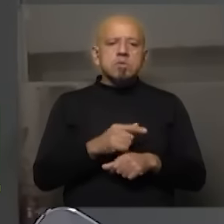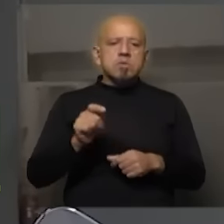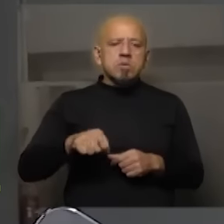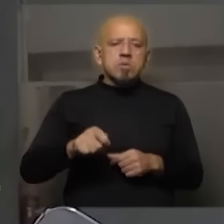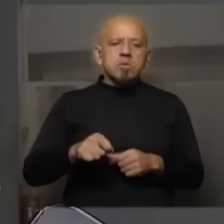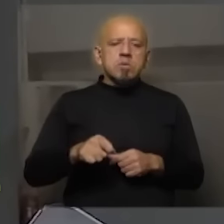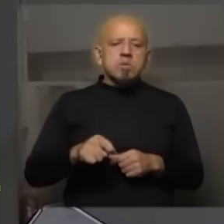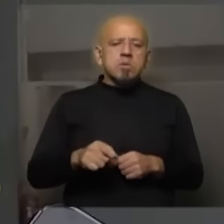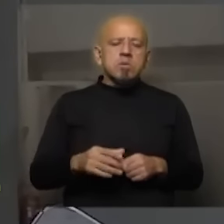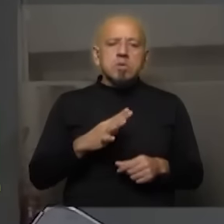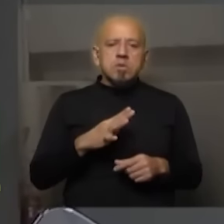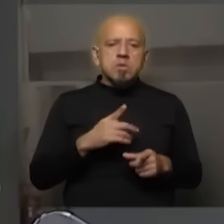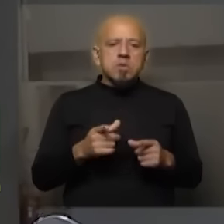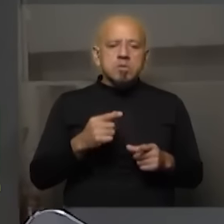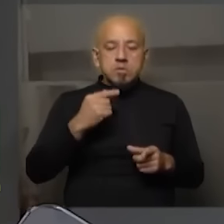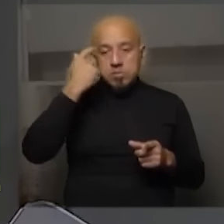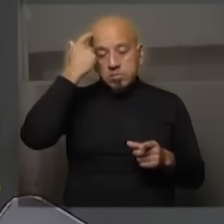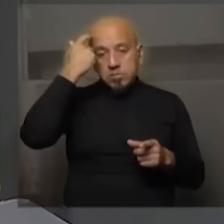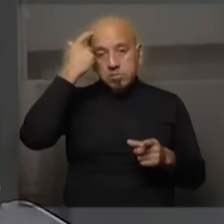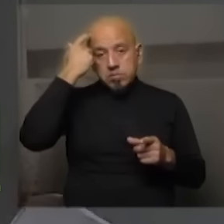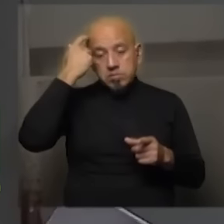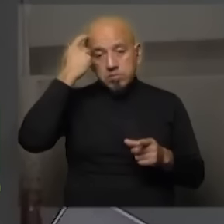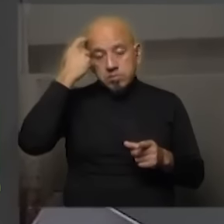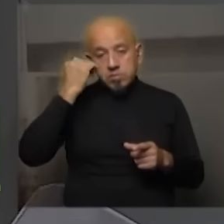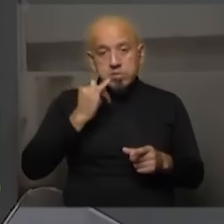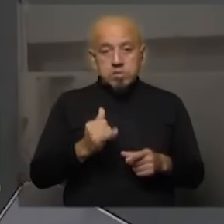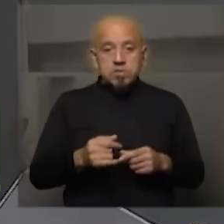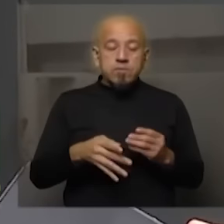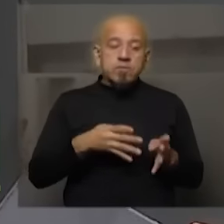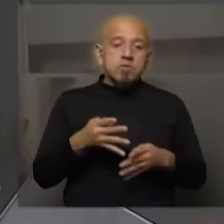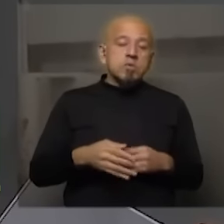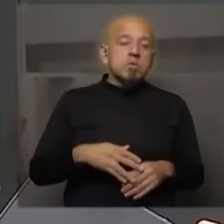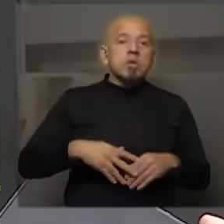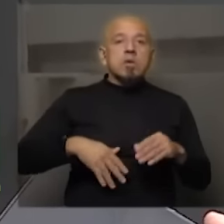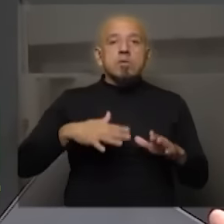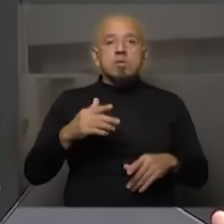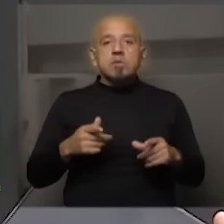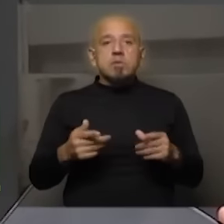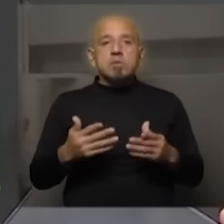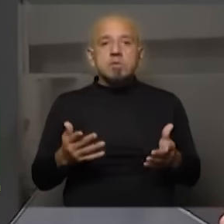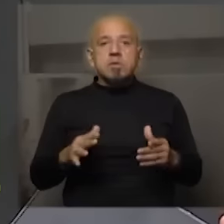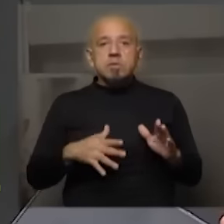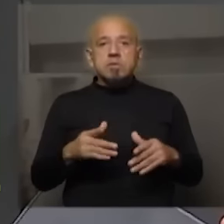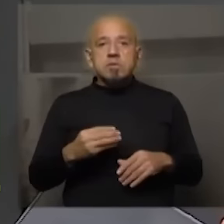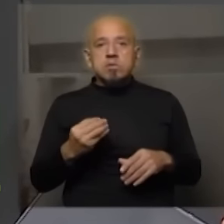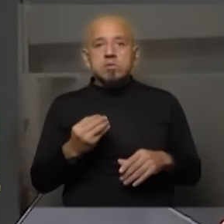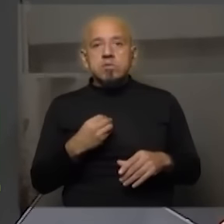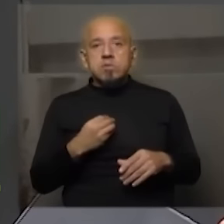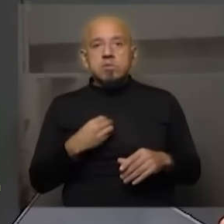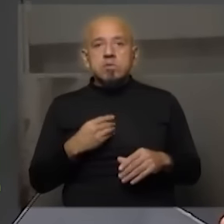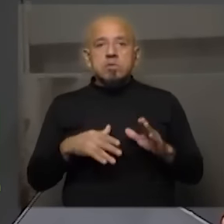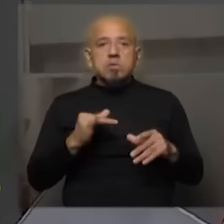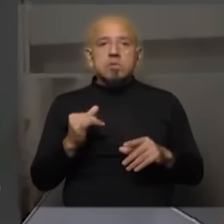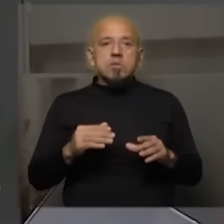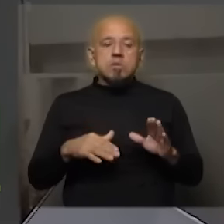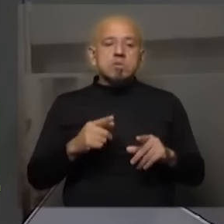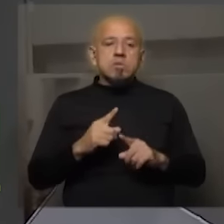Uruguay están actuando, están a la altura. Todos saben que hay veces que uno está más conforme y otras menos conforme, pero